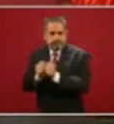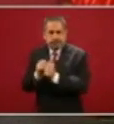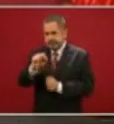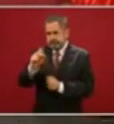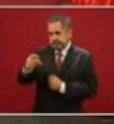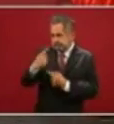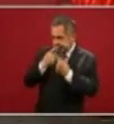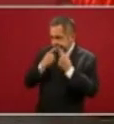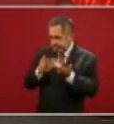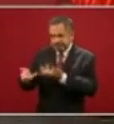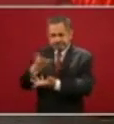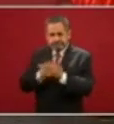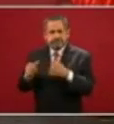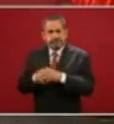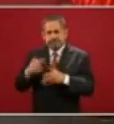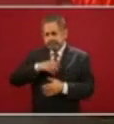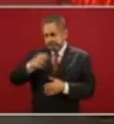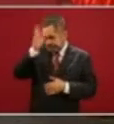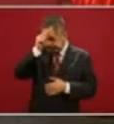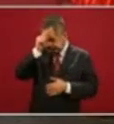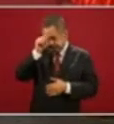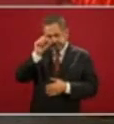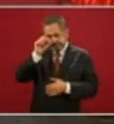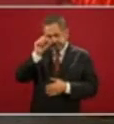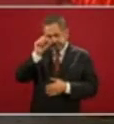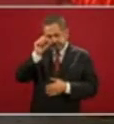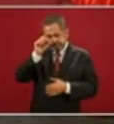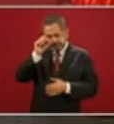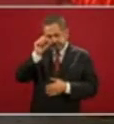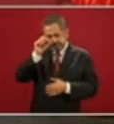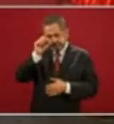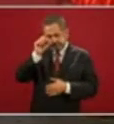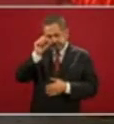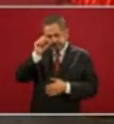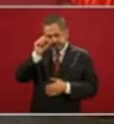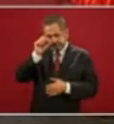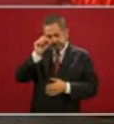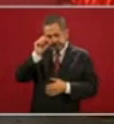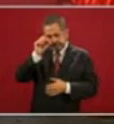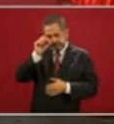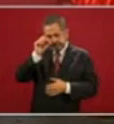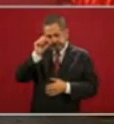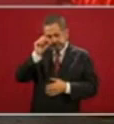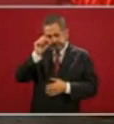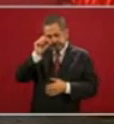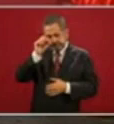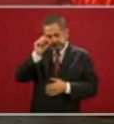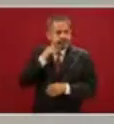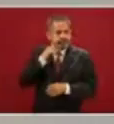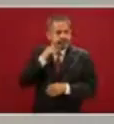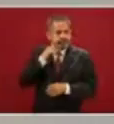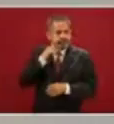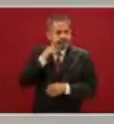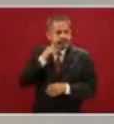la Respuesta, concertamos las medidas que se van a tomar para las escuelas por distintos cálculos de la